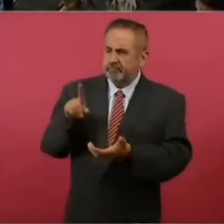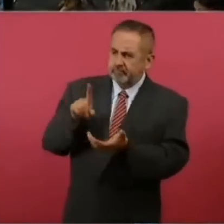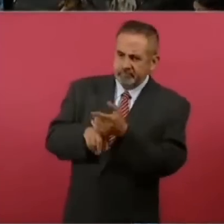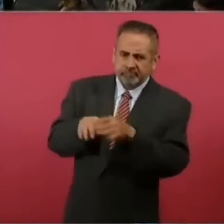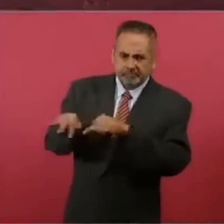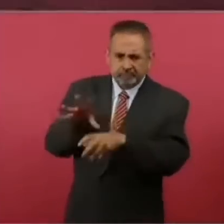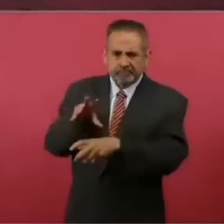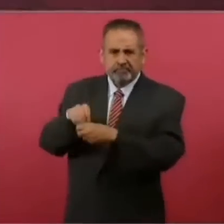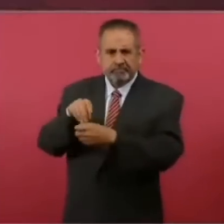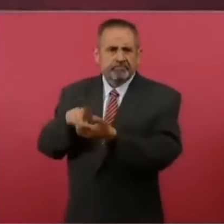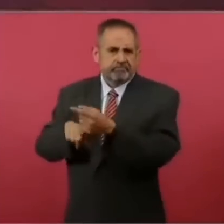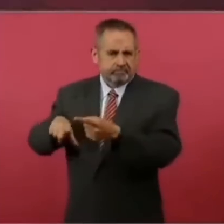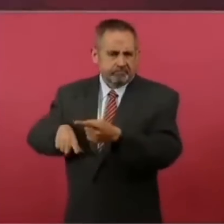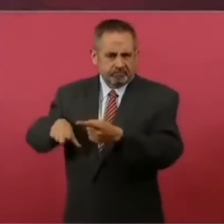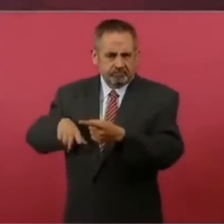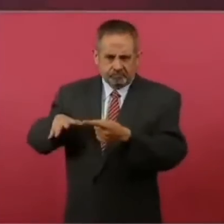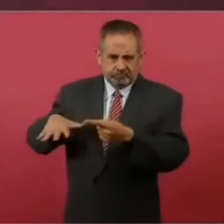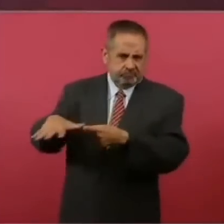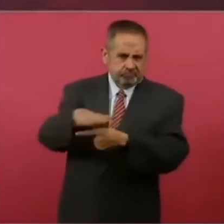públicos.